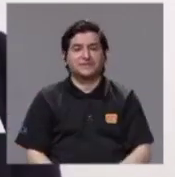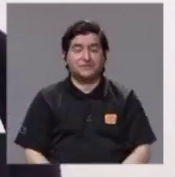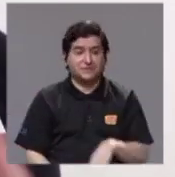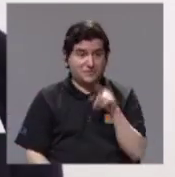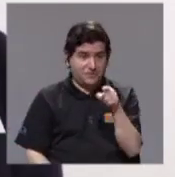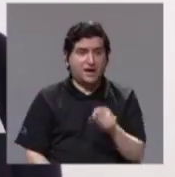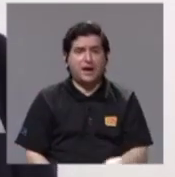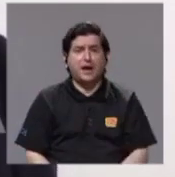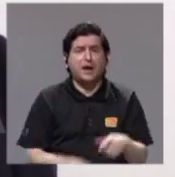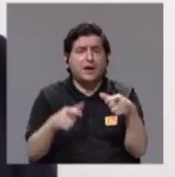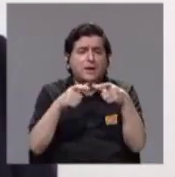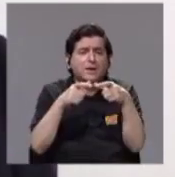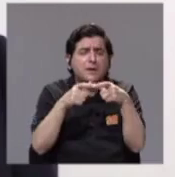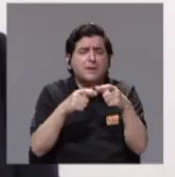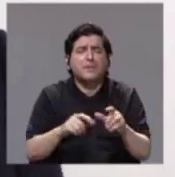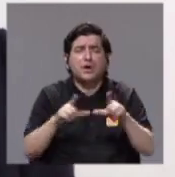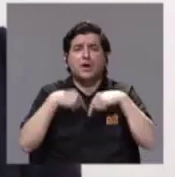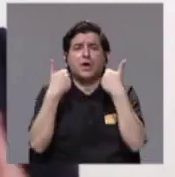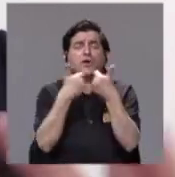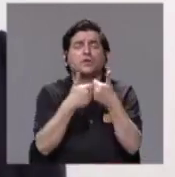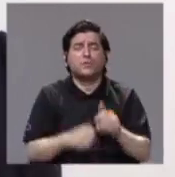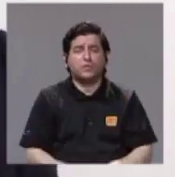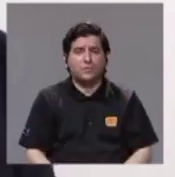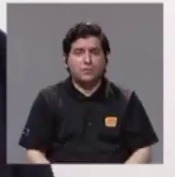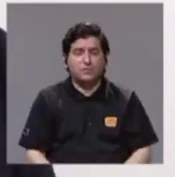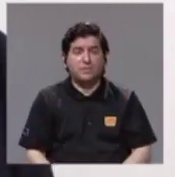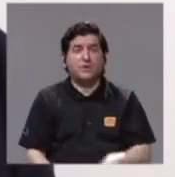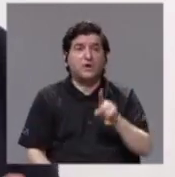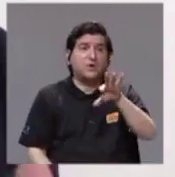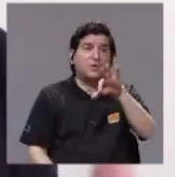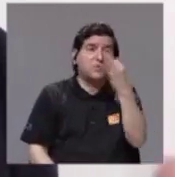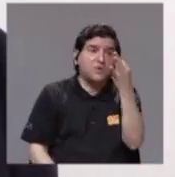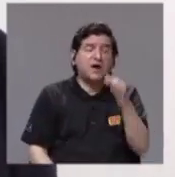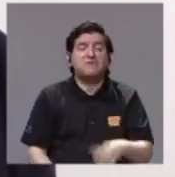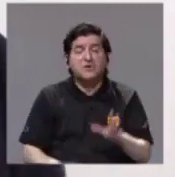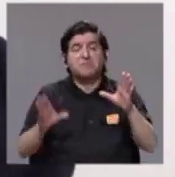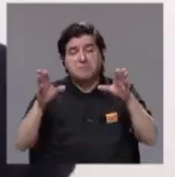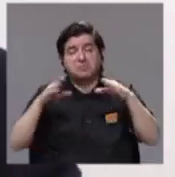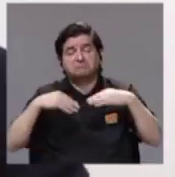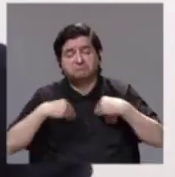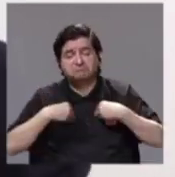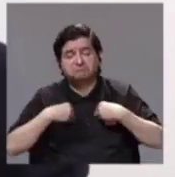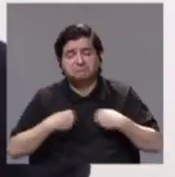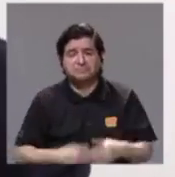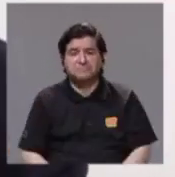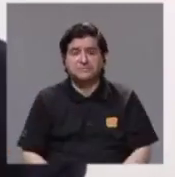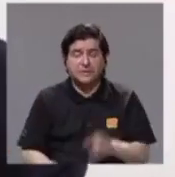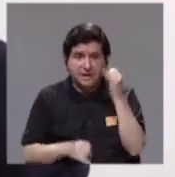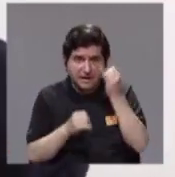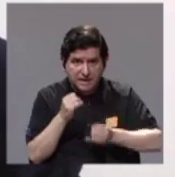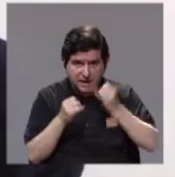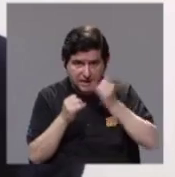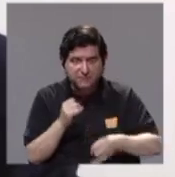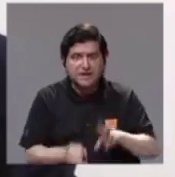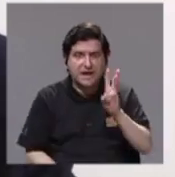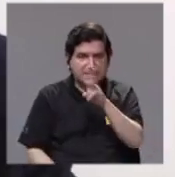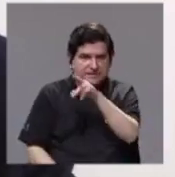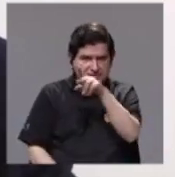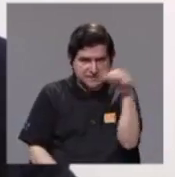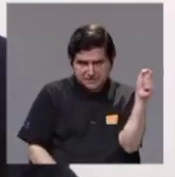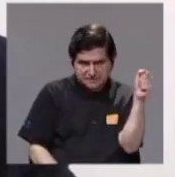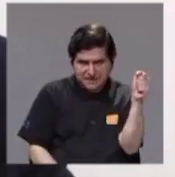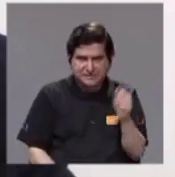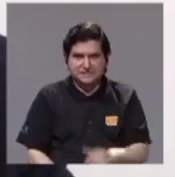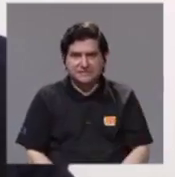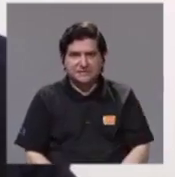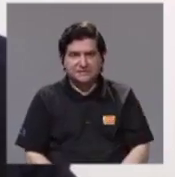eso entra como un pequeño grupo, recibió una cierta forma de aceptación y finalmente en 6 meses